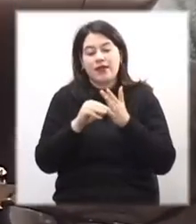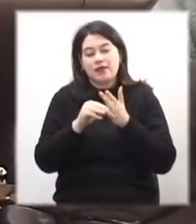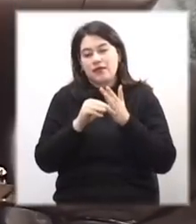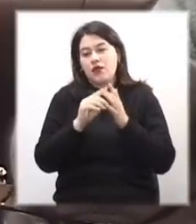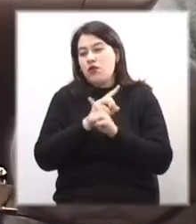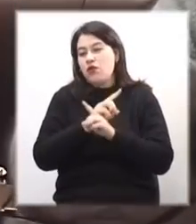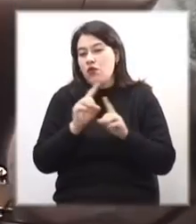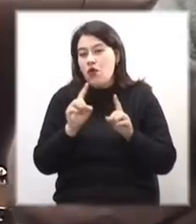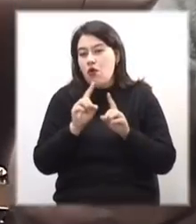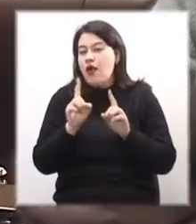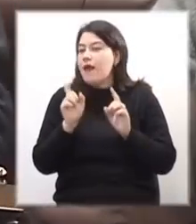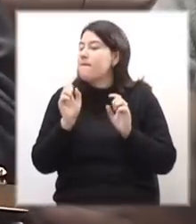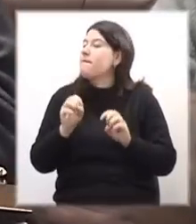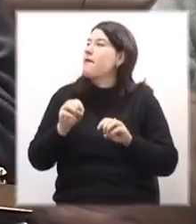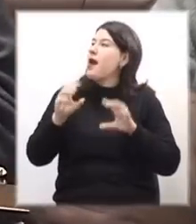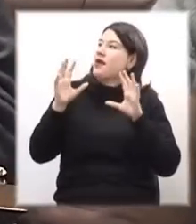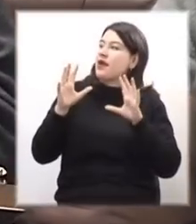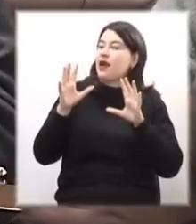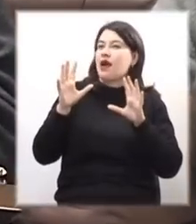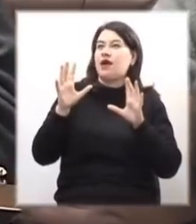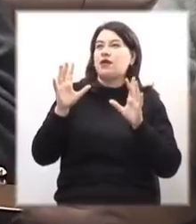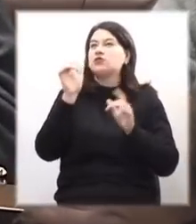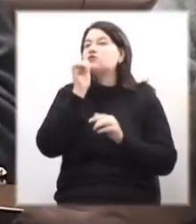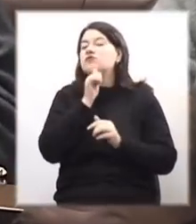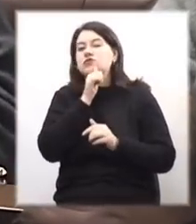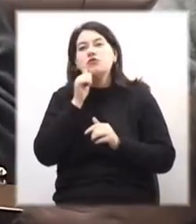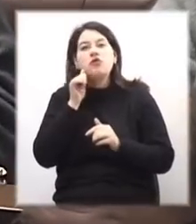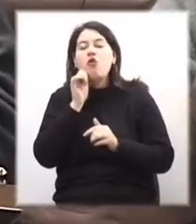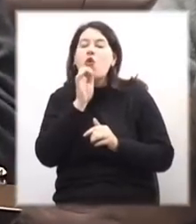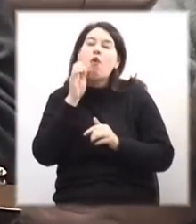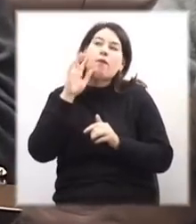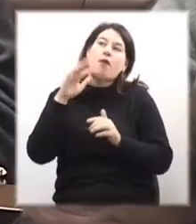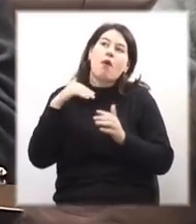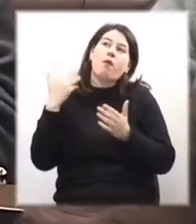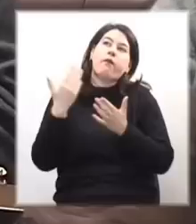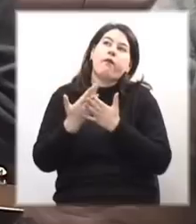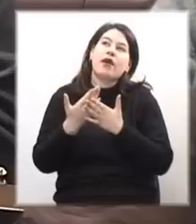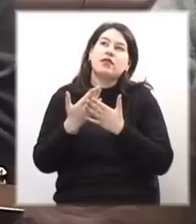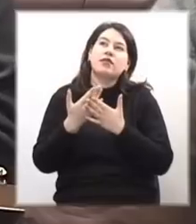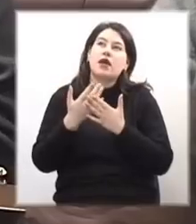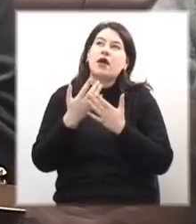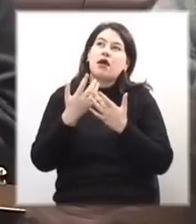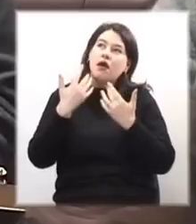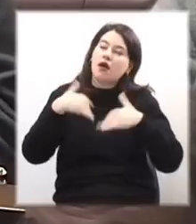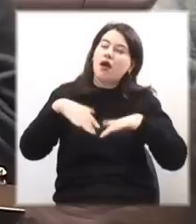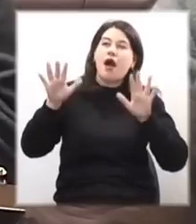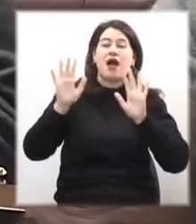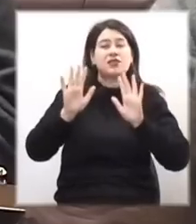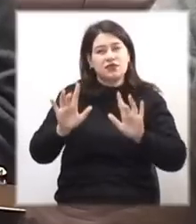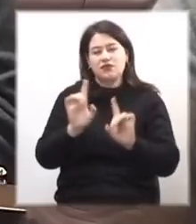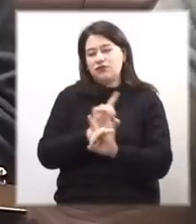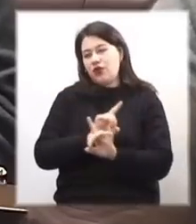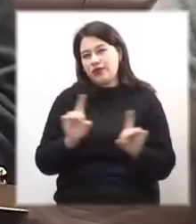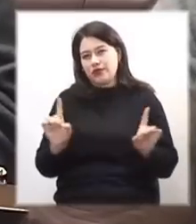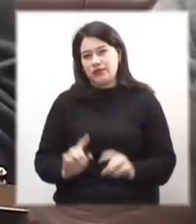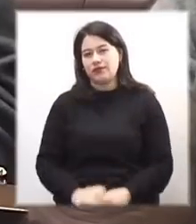resiste medidas mágicas o medidas o propuestas hechas al voleo.